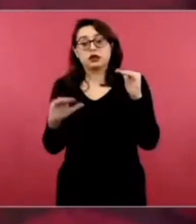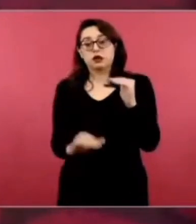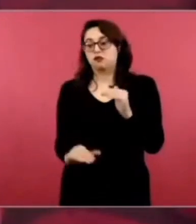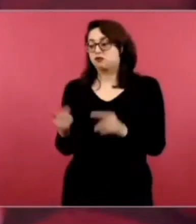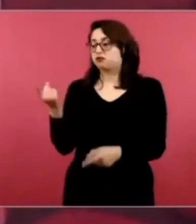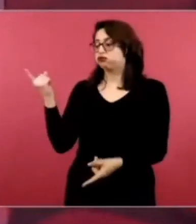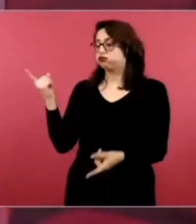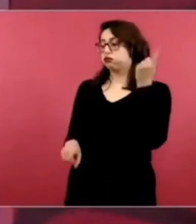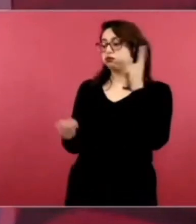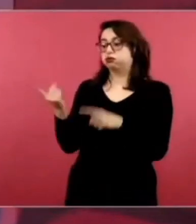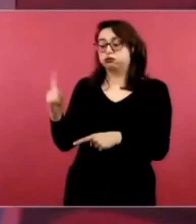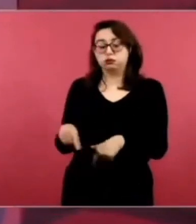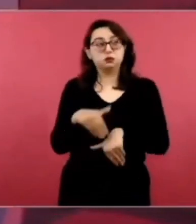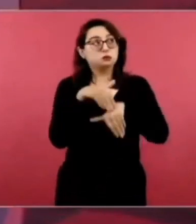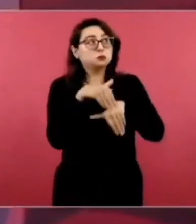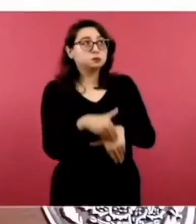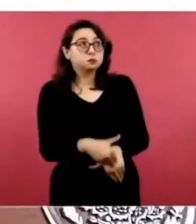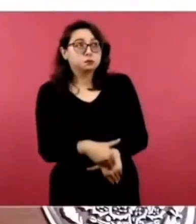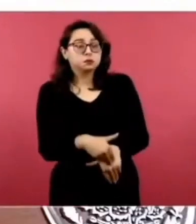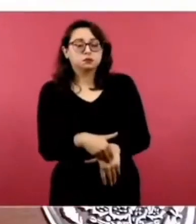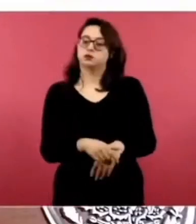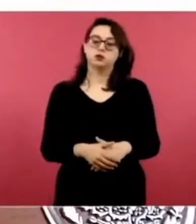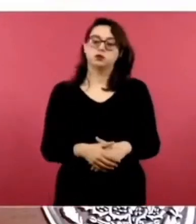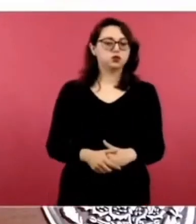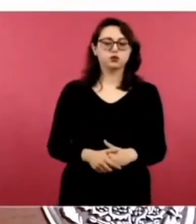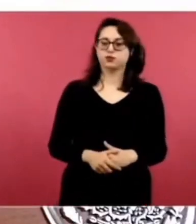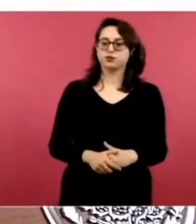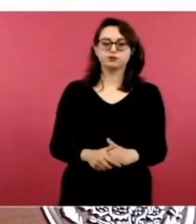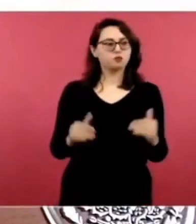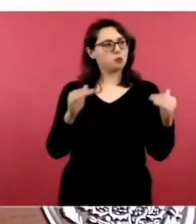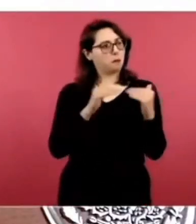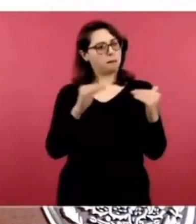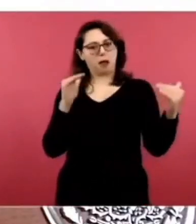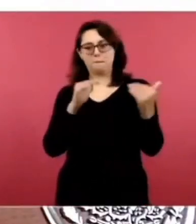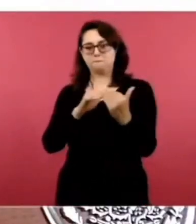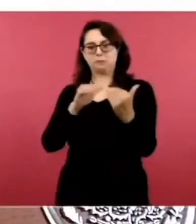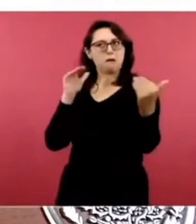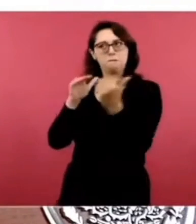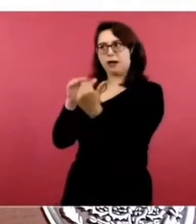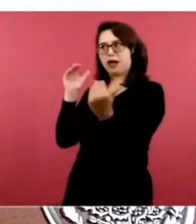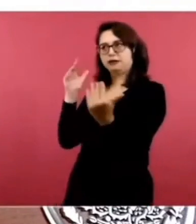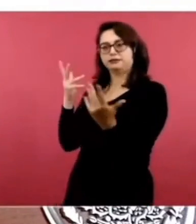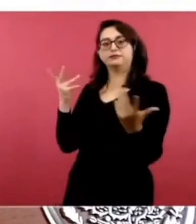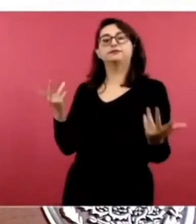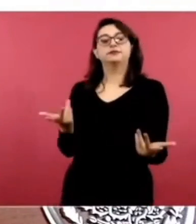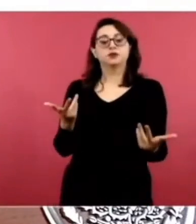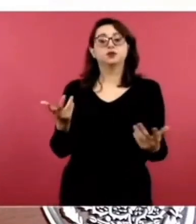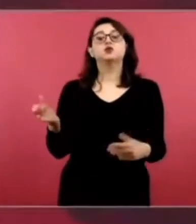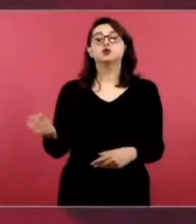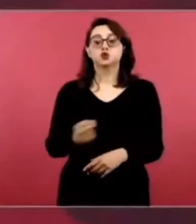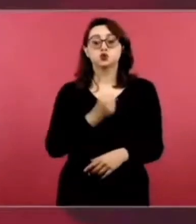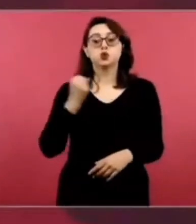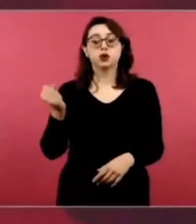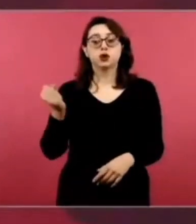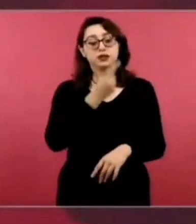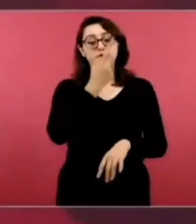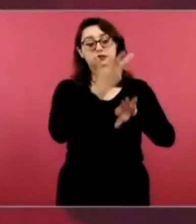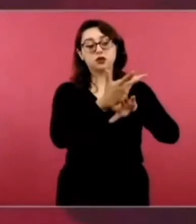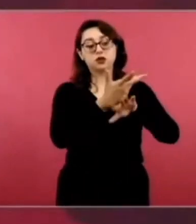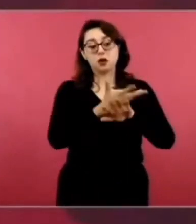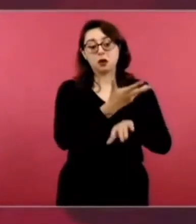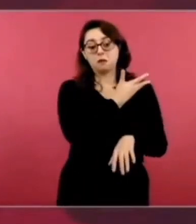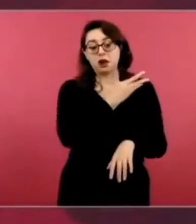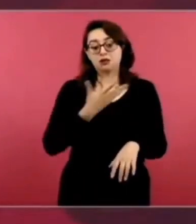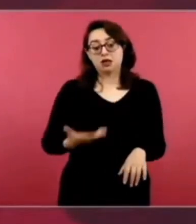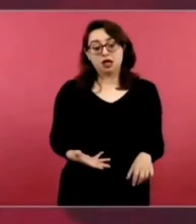ningún país extranjero. Entonces, afortunadamente, con los presidentes de